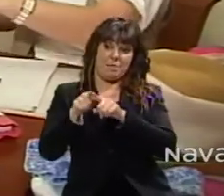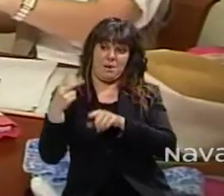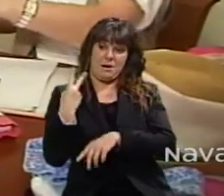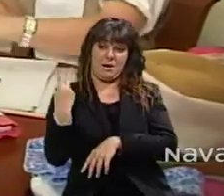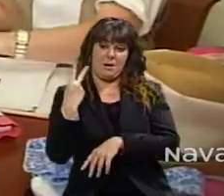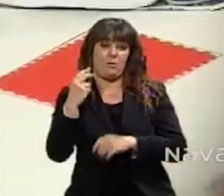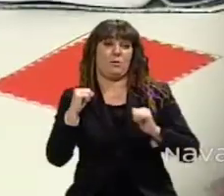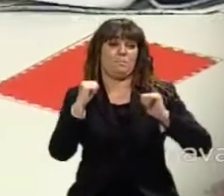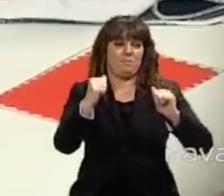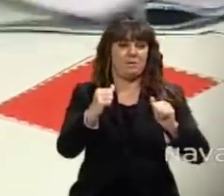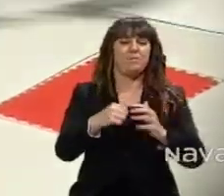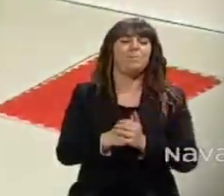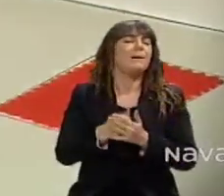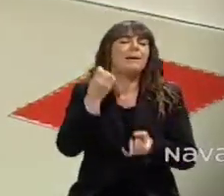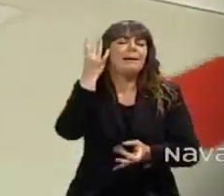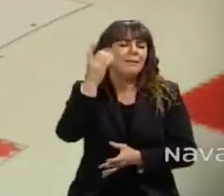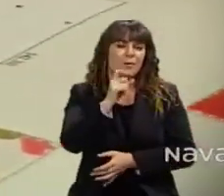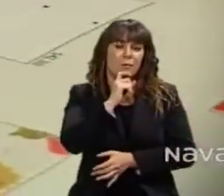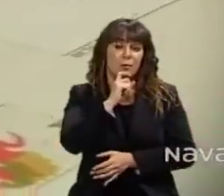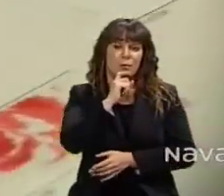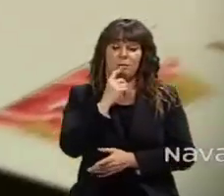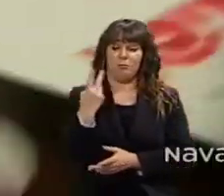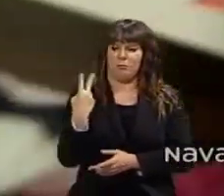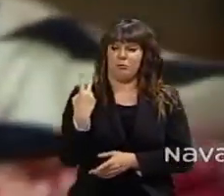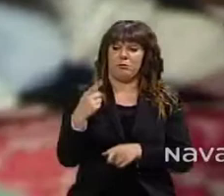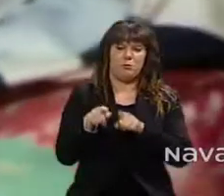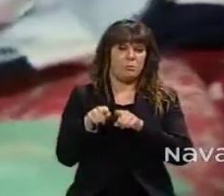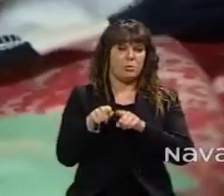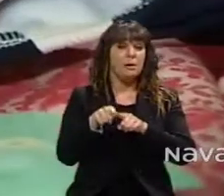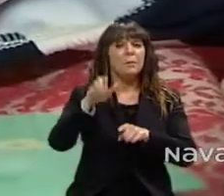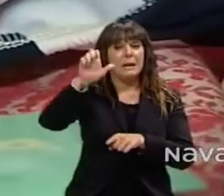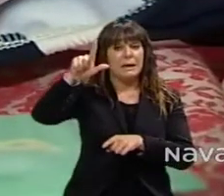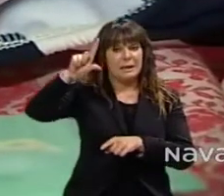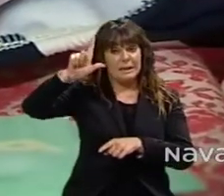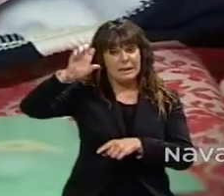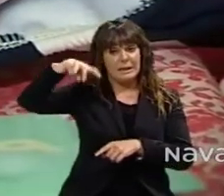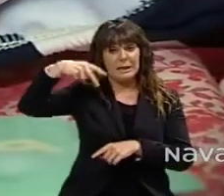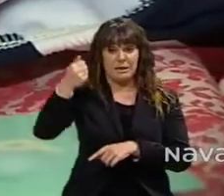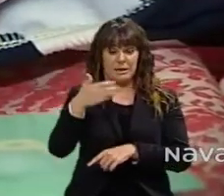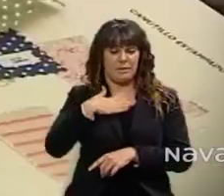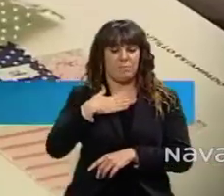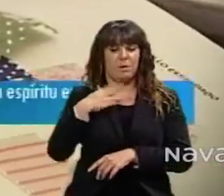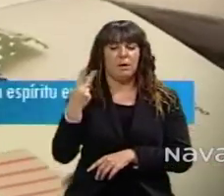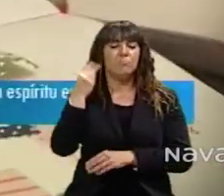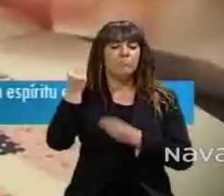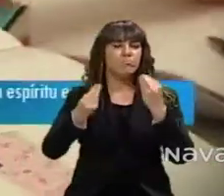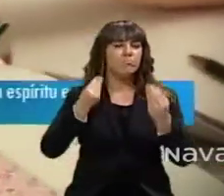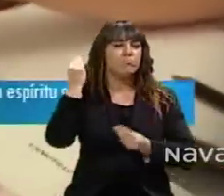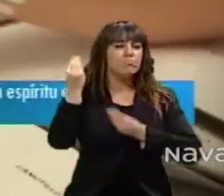de la idea de dos hermanas, de mi hermana Elena y de la mía. Y lo que hacemos es